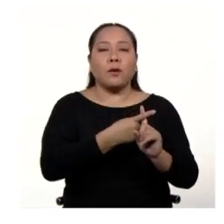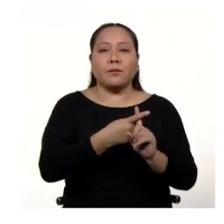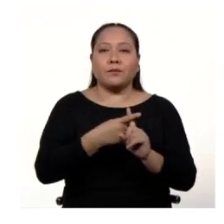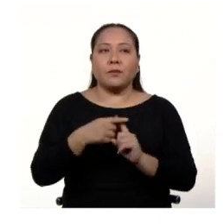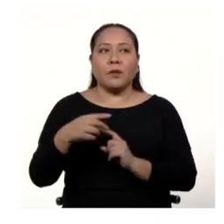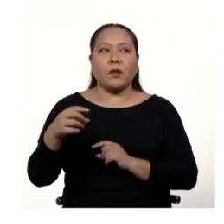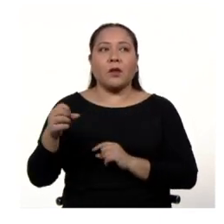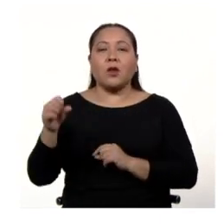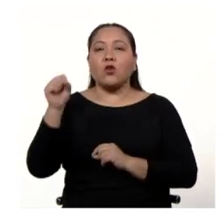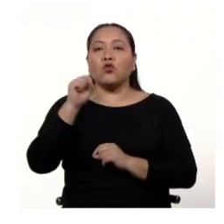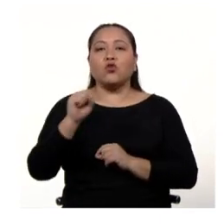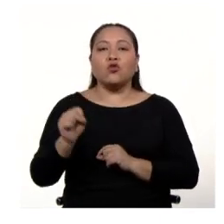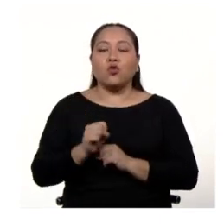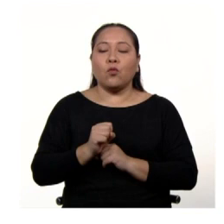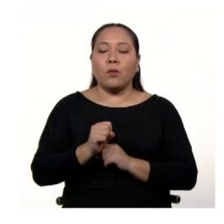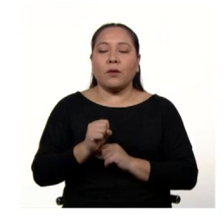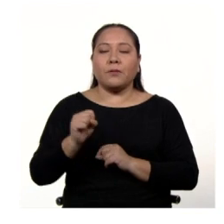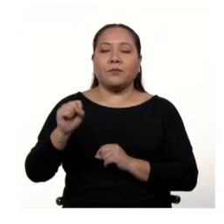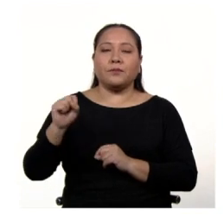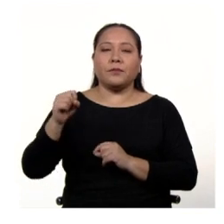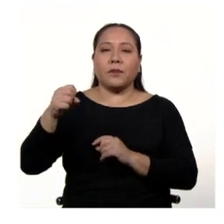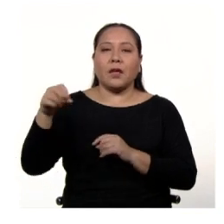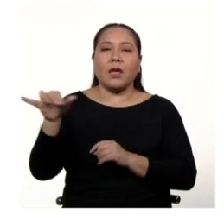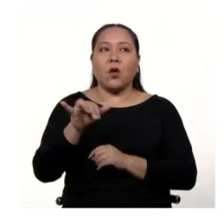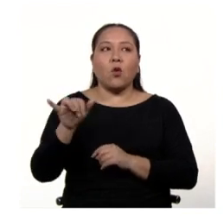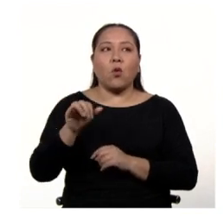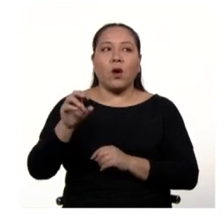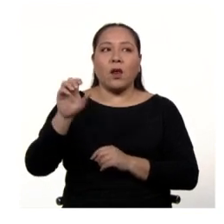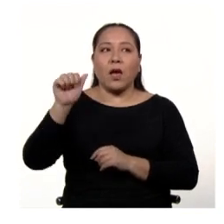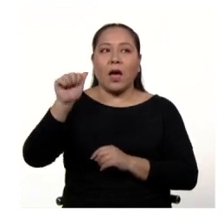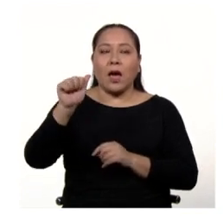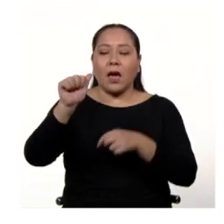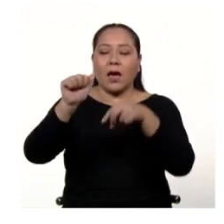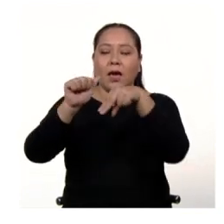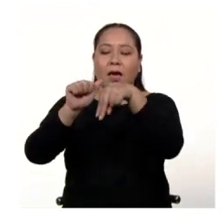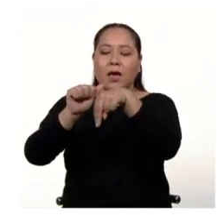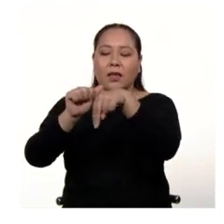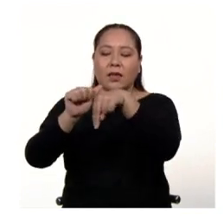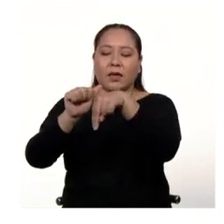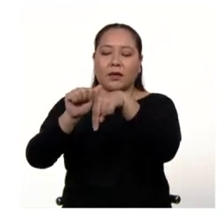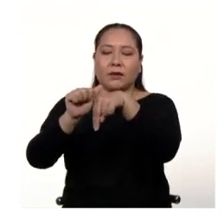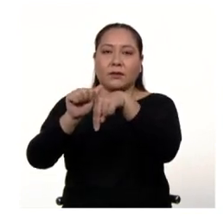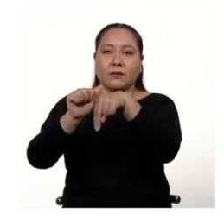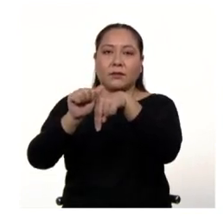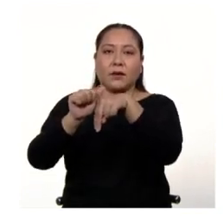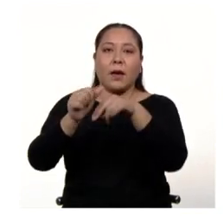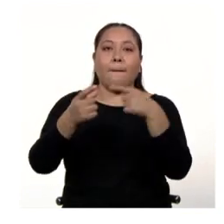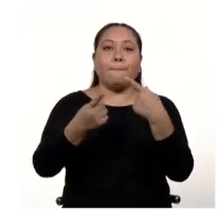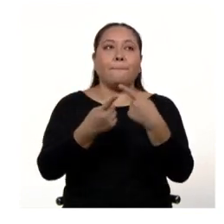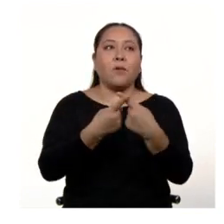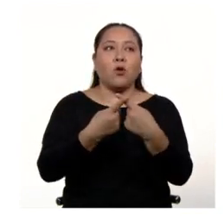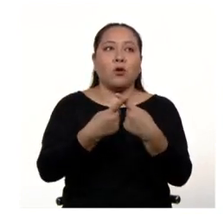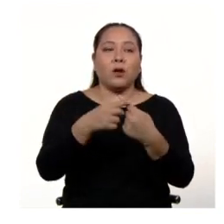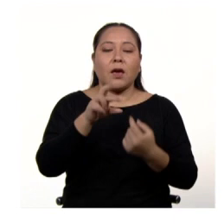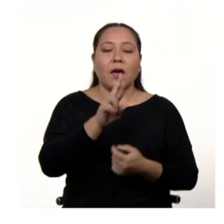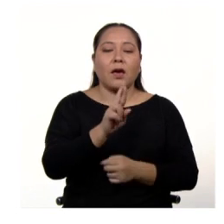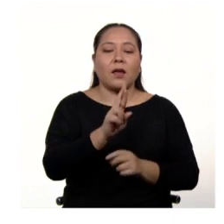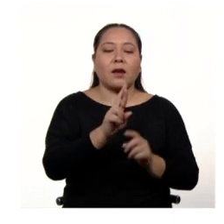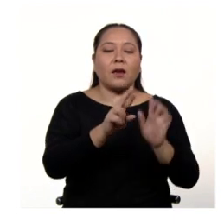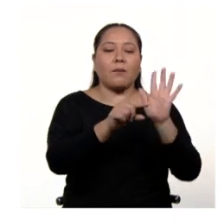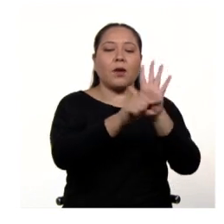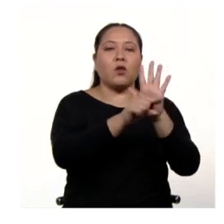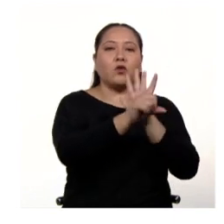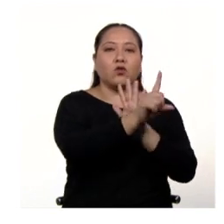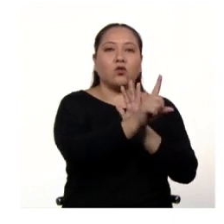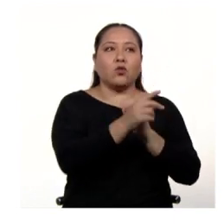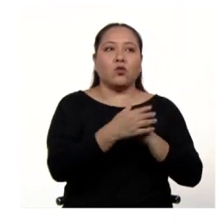suma de términos S es igual al término enésimo A sub n que multiplica a la razón R menos